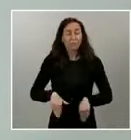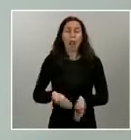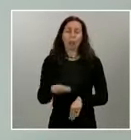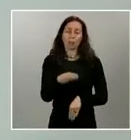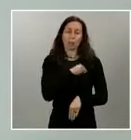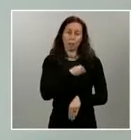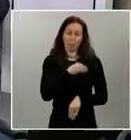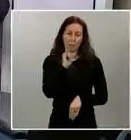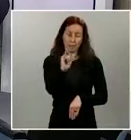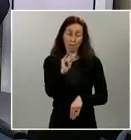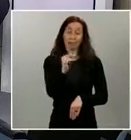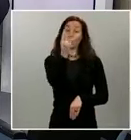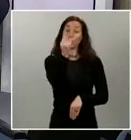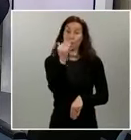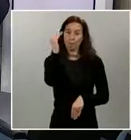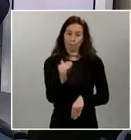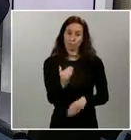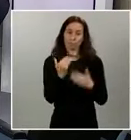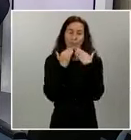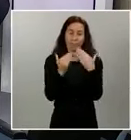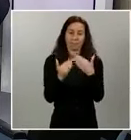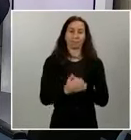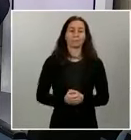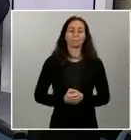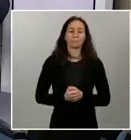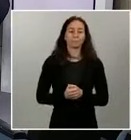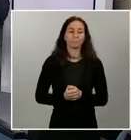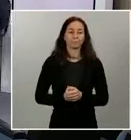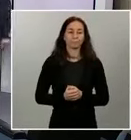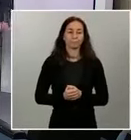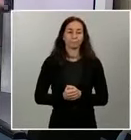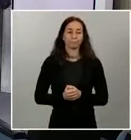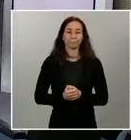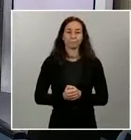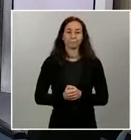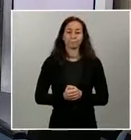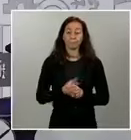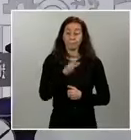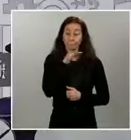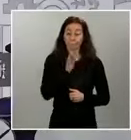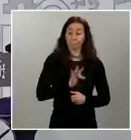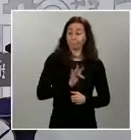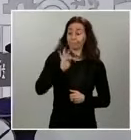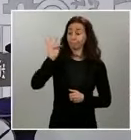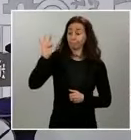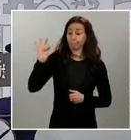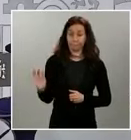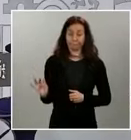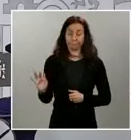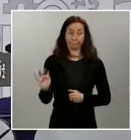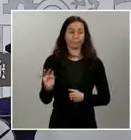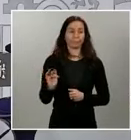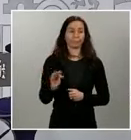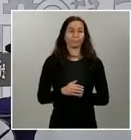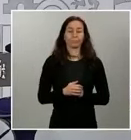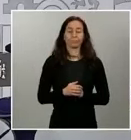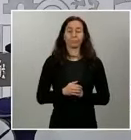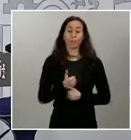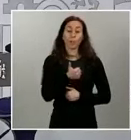gracias. Muchas gracias. Le doy ahora la palabra a María Pilar Ayuén, comisaria principal de Policía